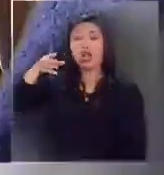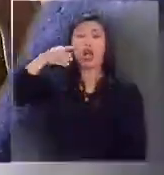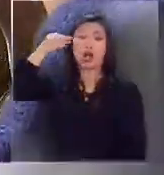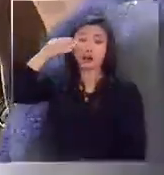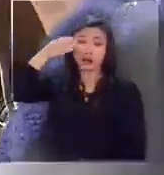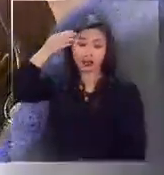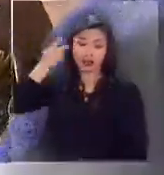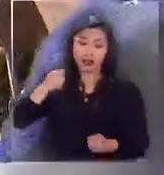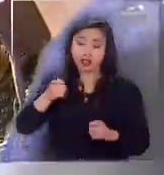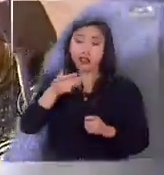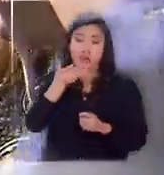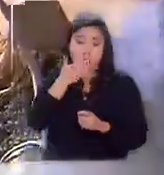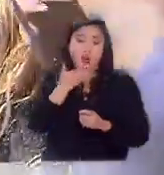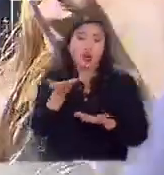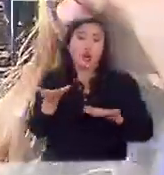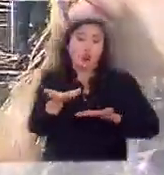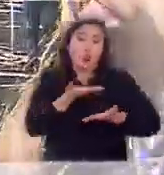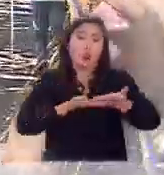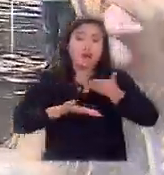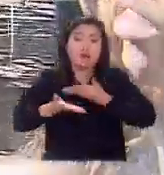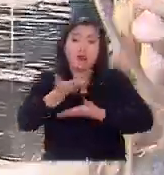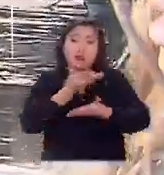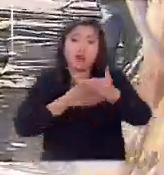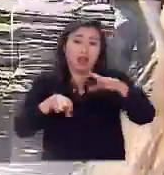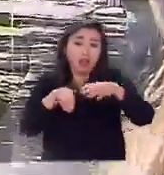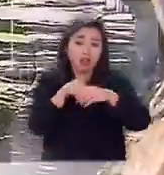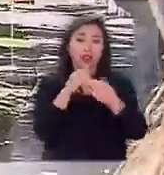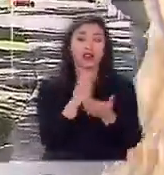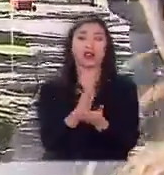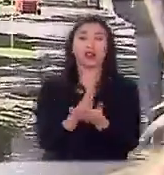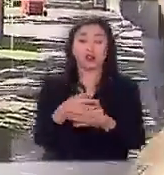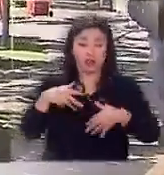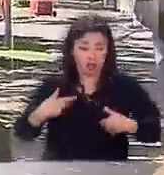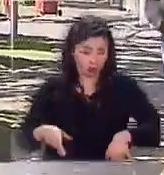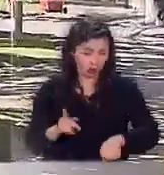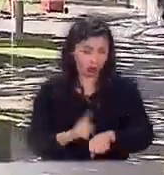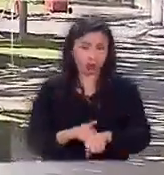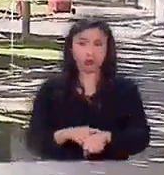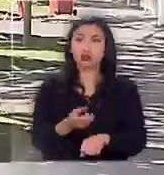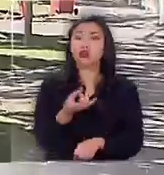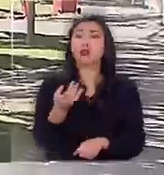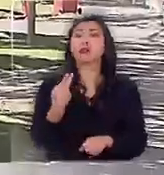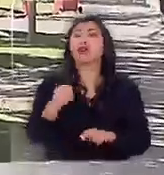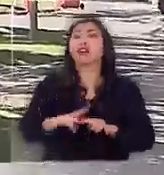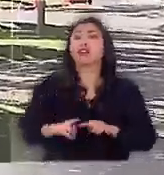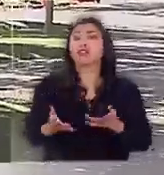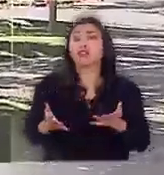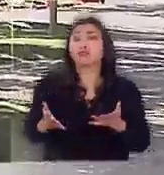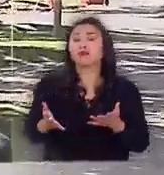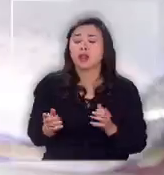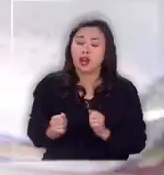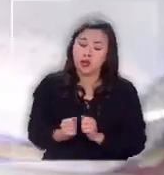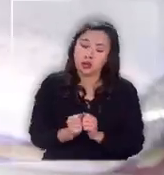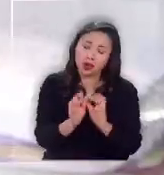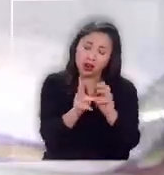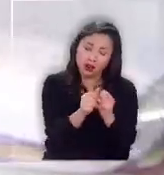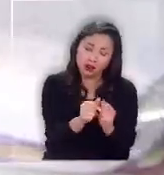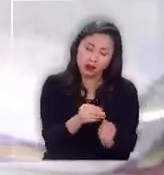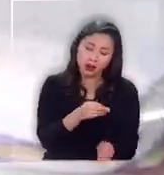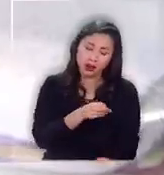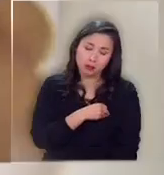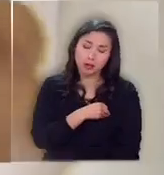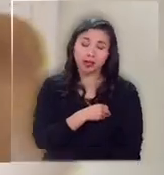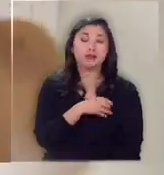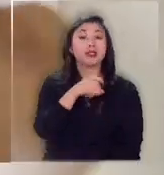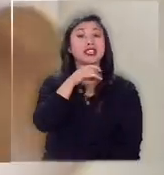poder mejorar la convivencia escolar. En este minuto lo único que podemos hacer es acompañar a la familia en su dolor. En